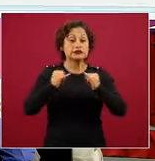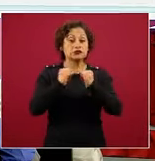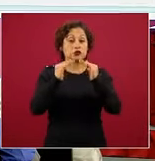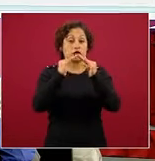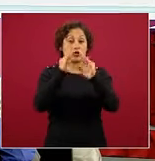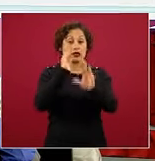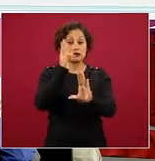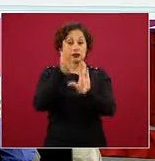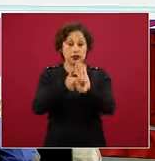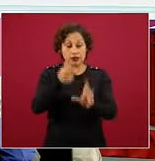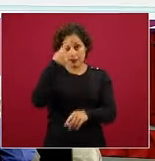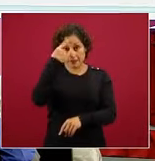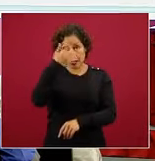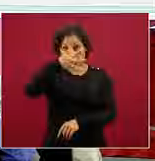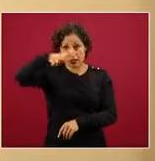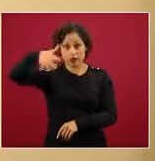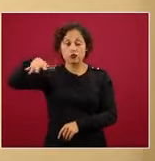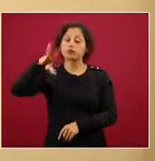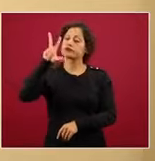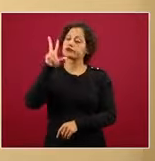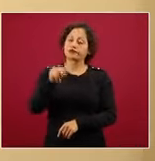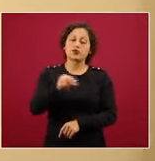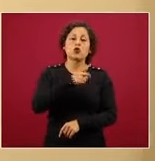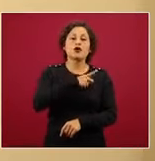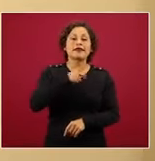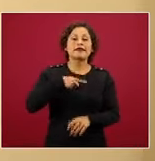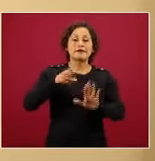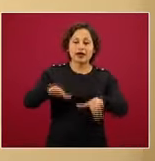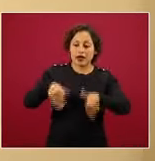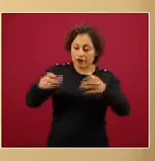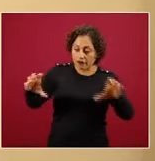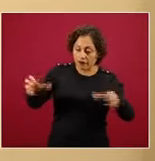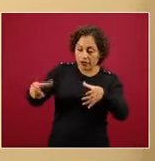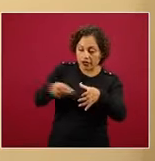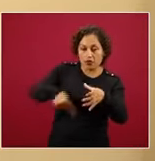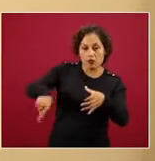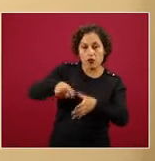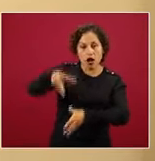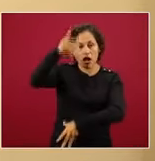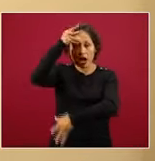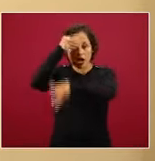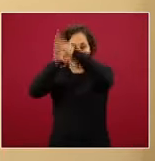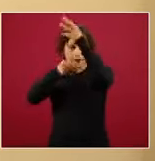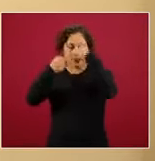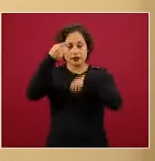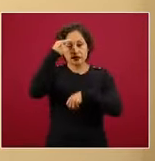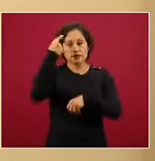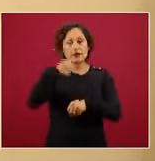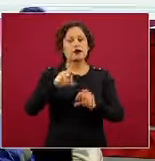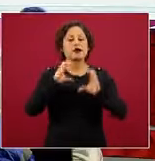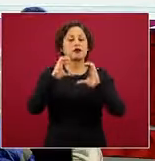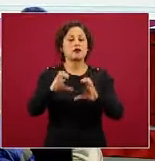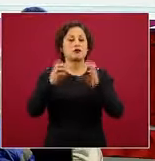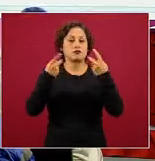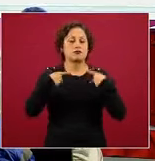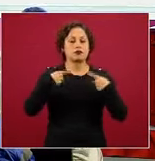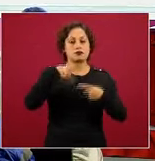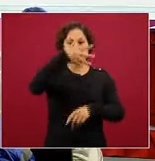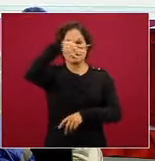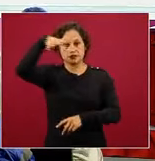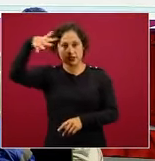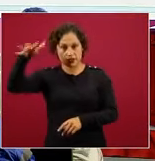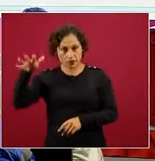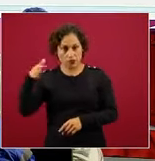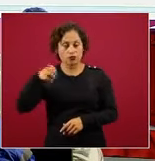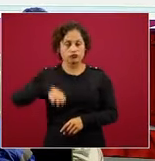base comunitaria y crear los mecanismos que permitan en ese nivel un buen cuidado de las personas mayores, de las